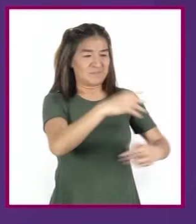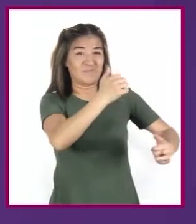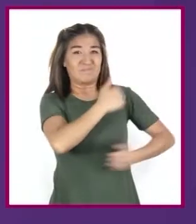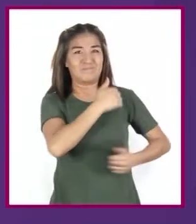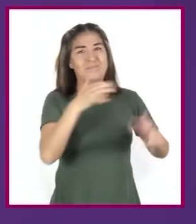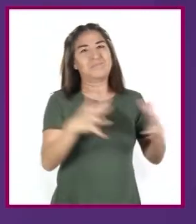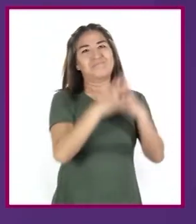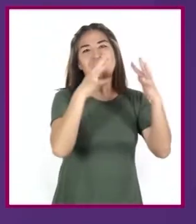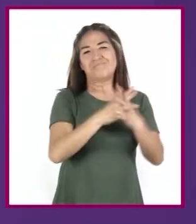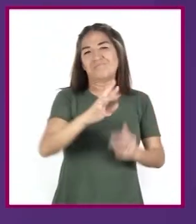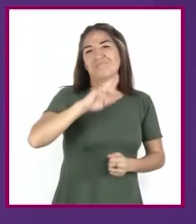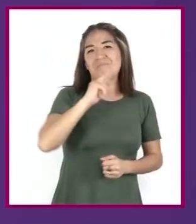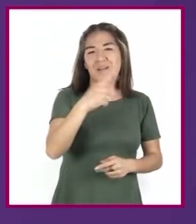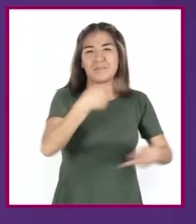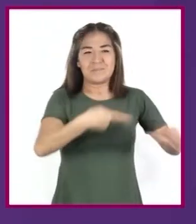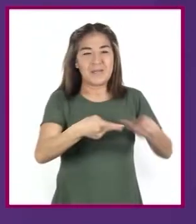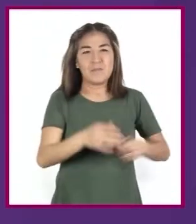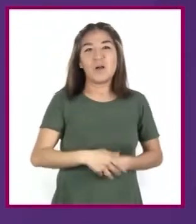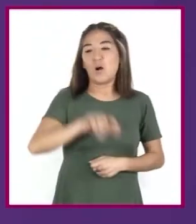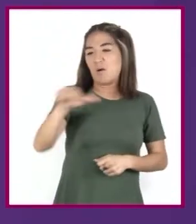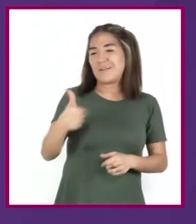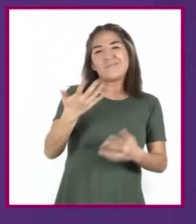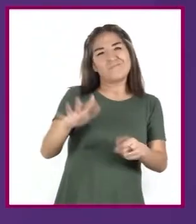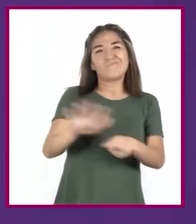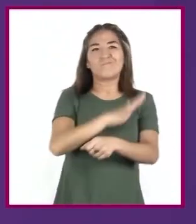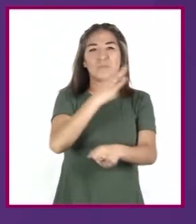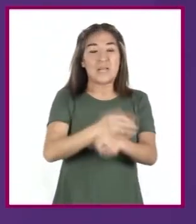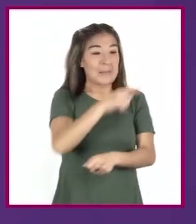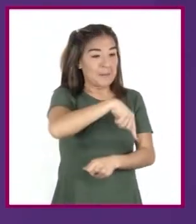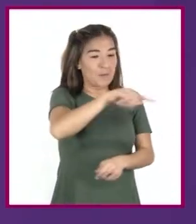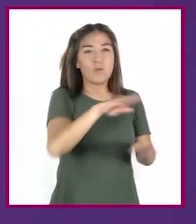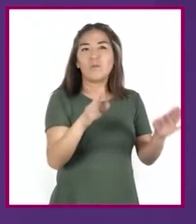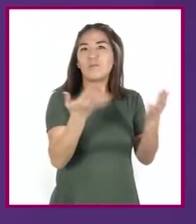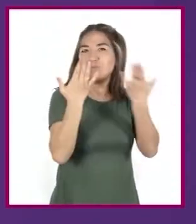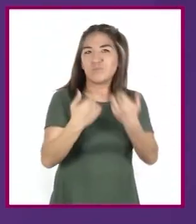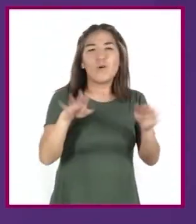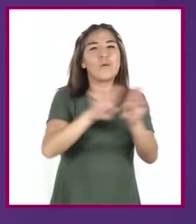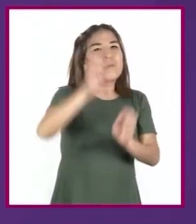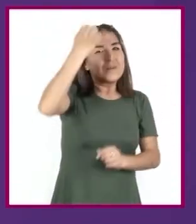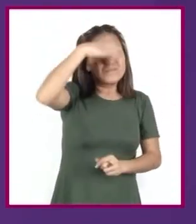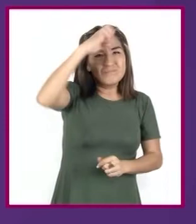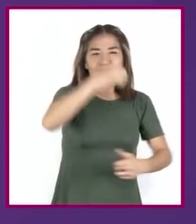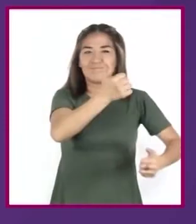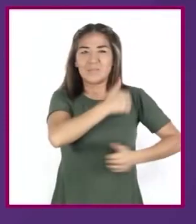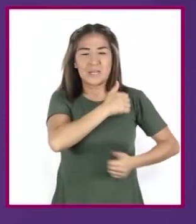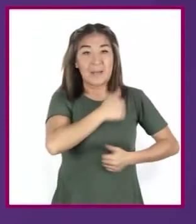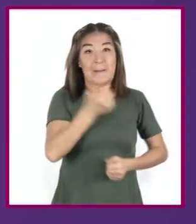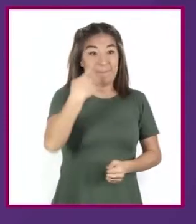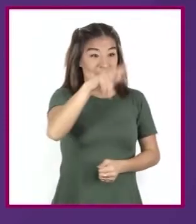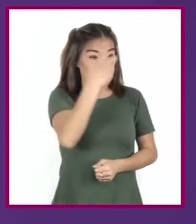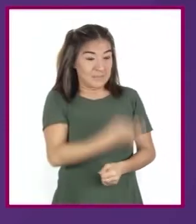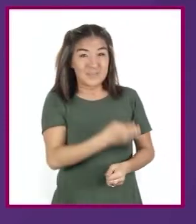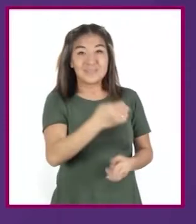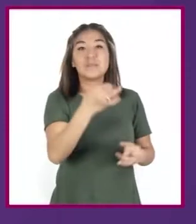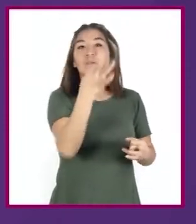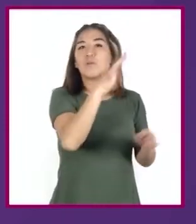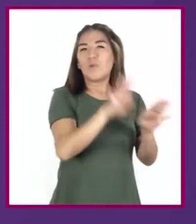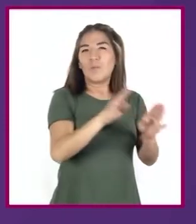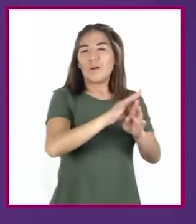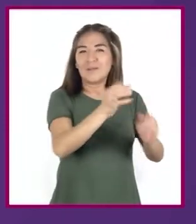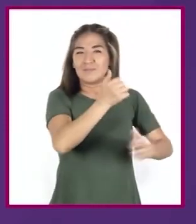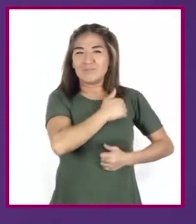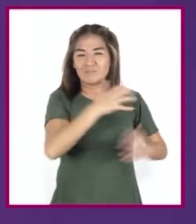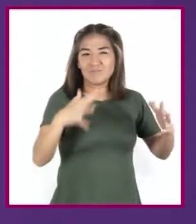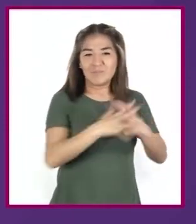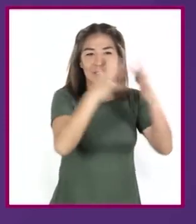de la contraparte liberal, conformado por hombres sin experiencia militar. No obstante, sería este último ejército al